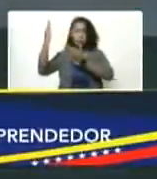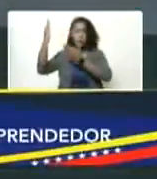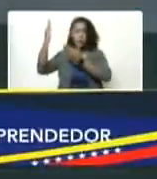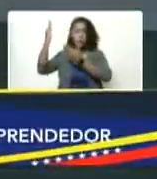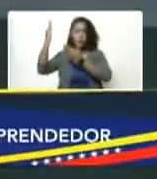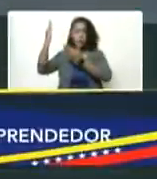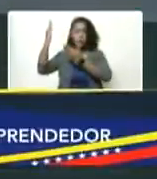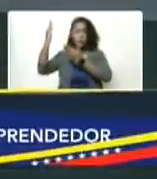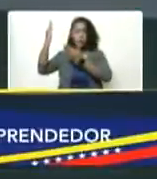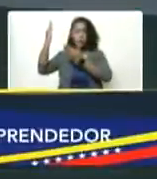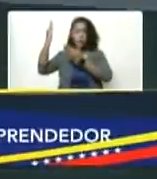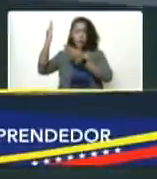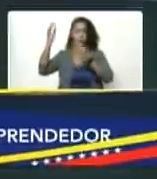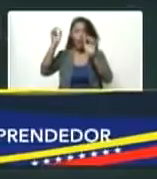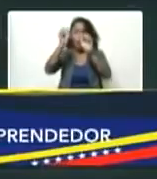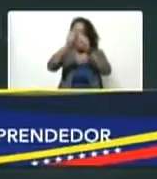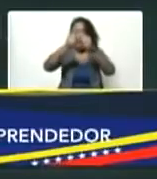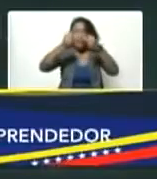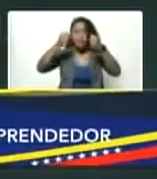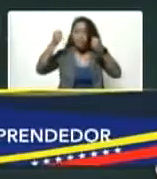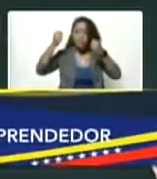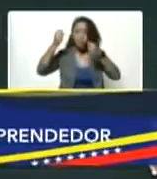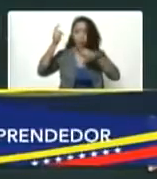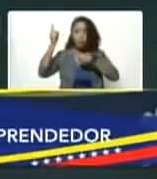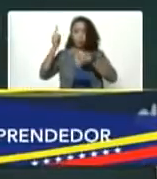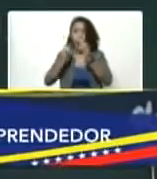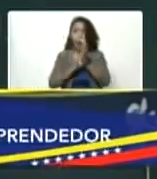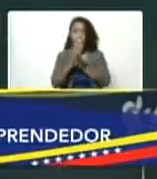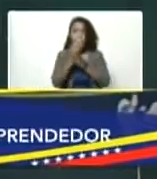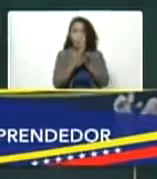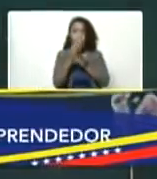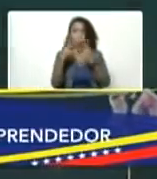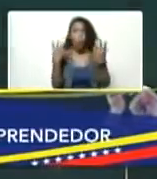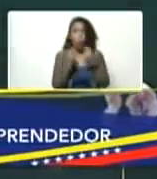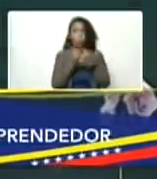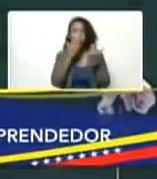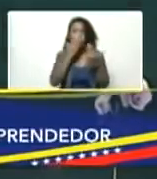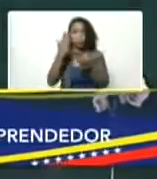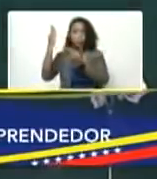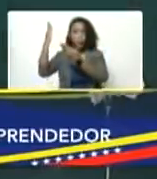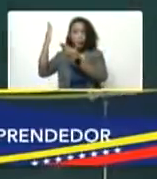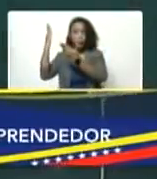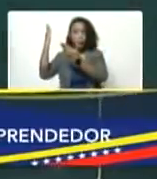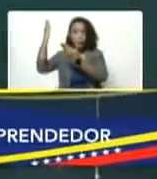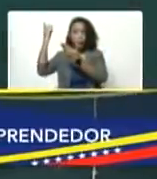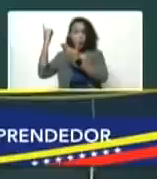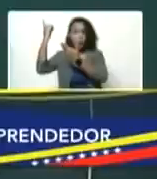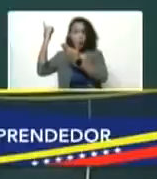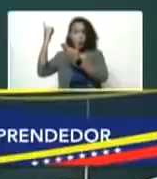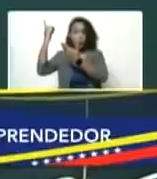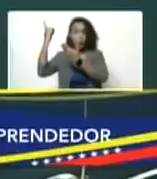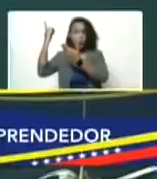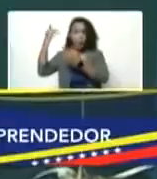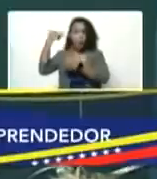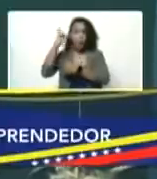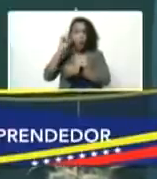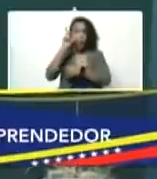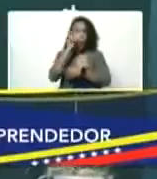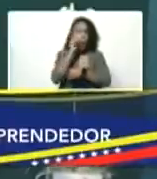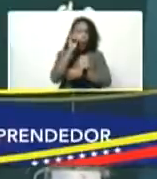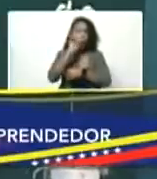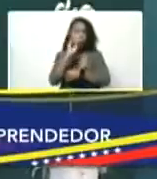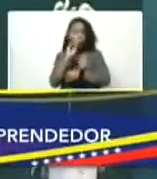Paulatinamente, la ventana Emprender Juntos. En esa ventana usted va a conseguir a un caballero o una